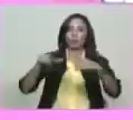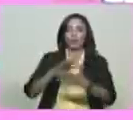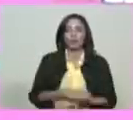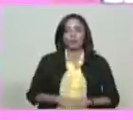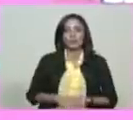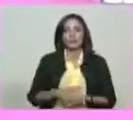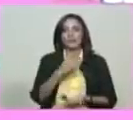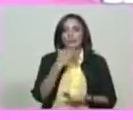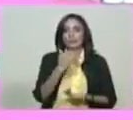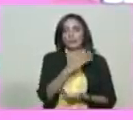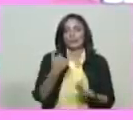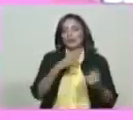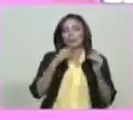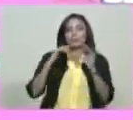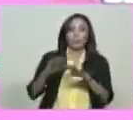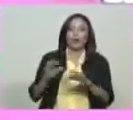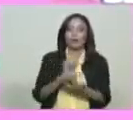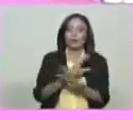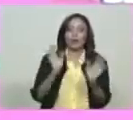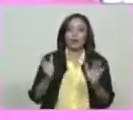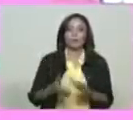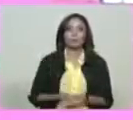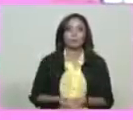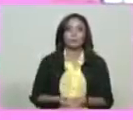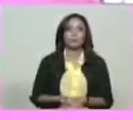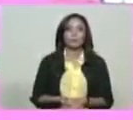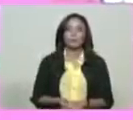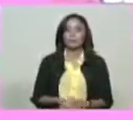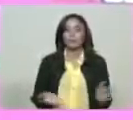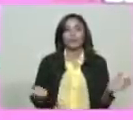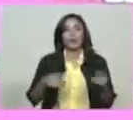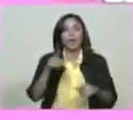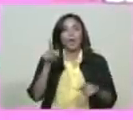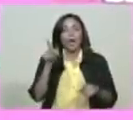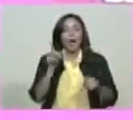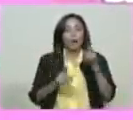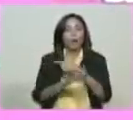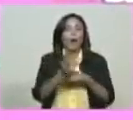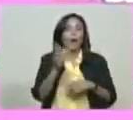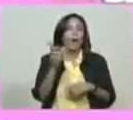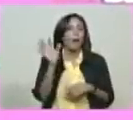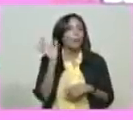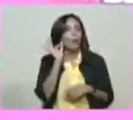mataron. Si gente tan democrática como Dilma Rousseff,